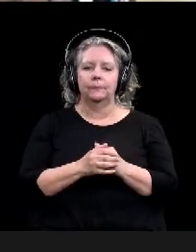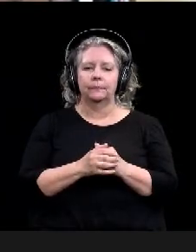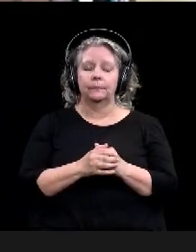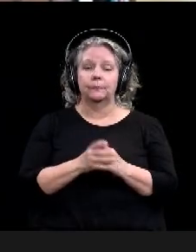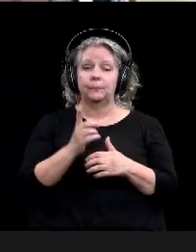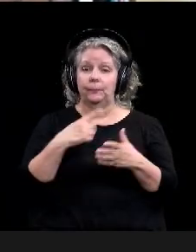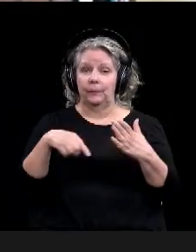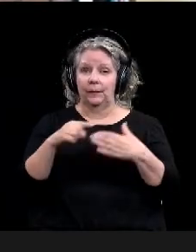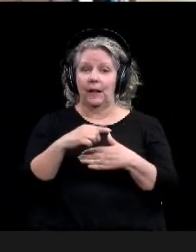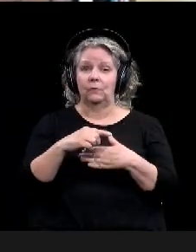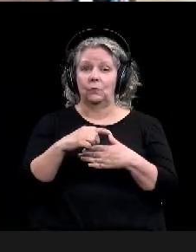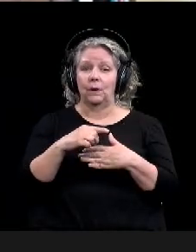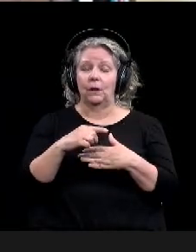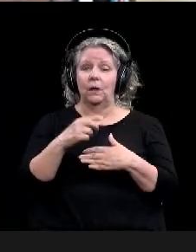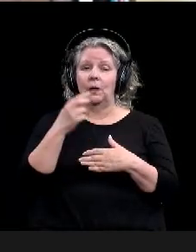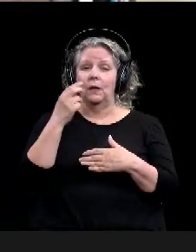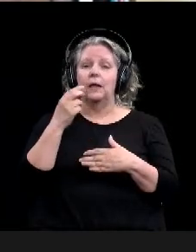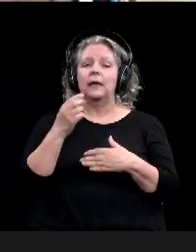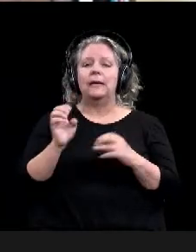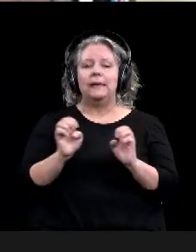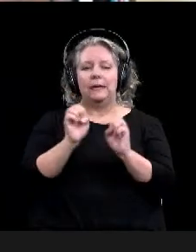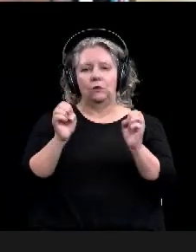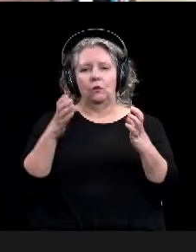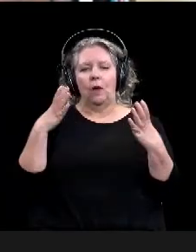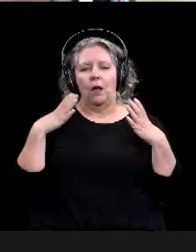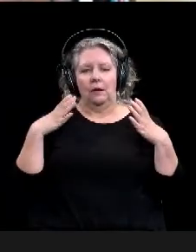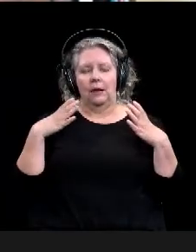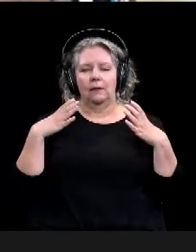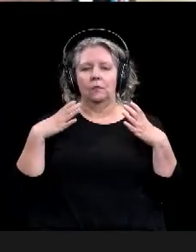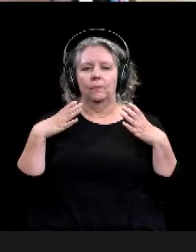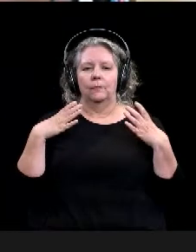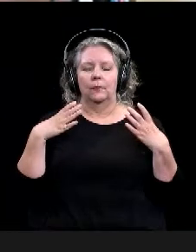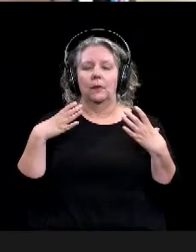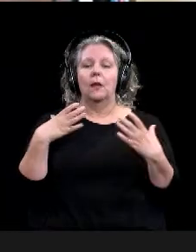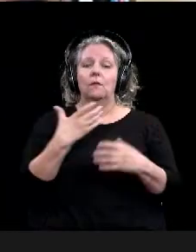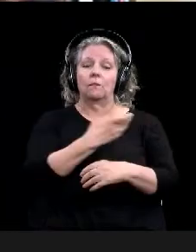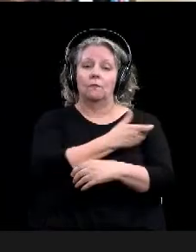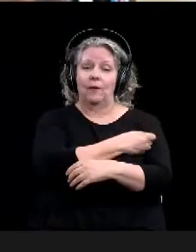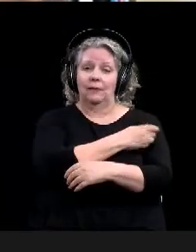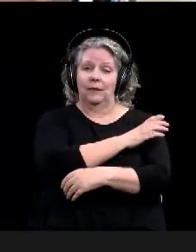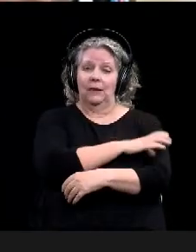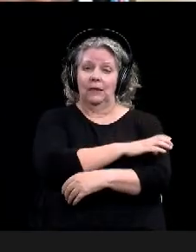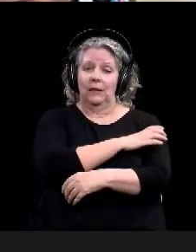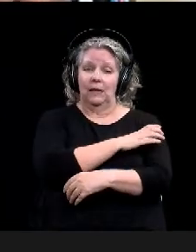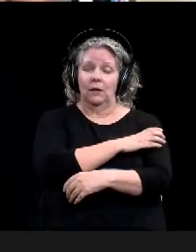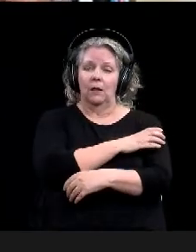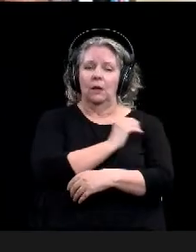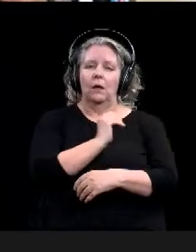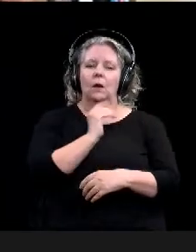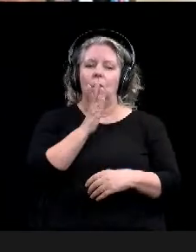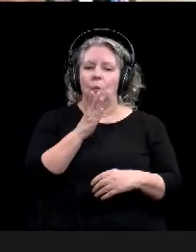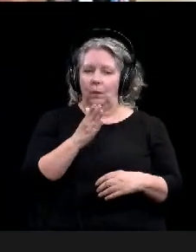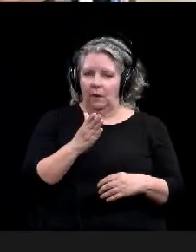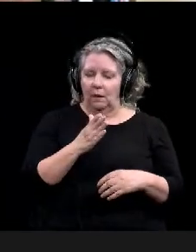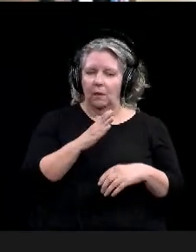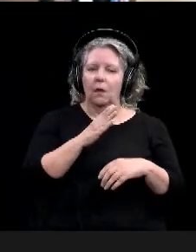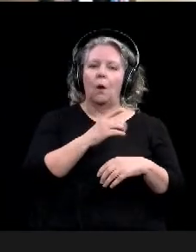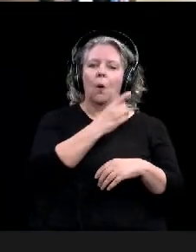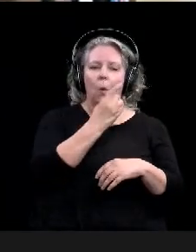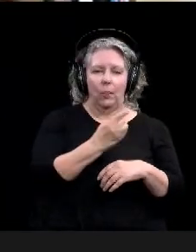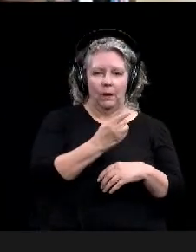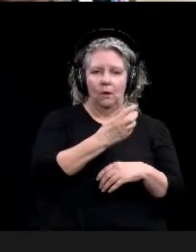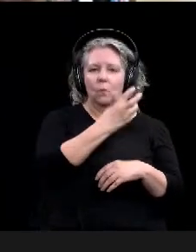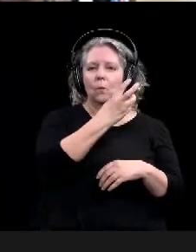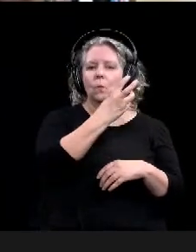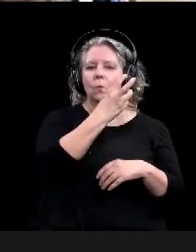la la química de la única sería el miércoles y el jueves no más